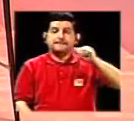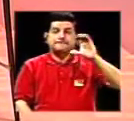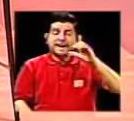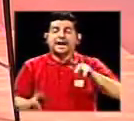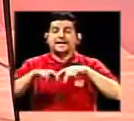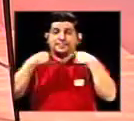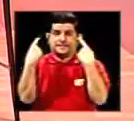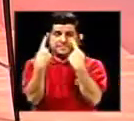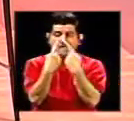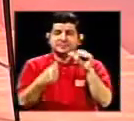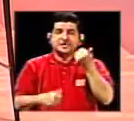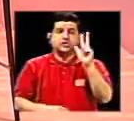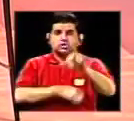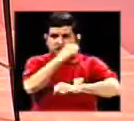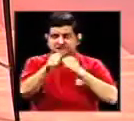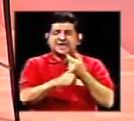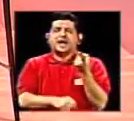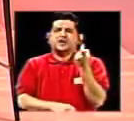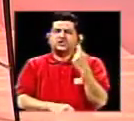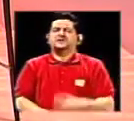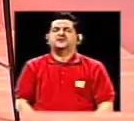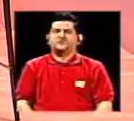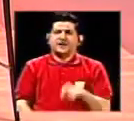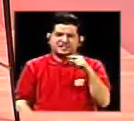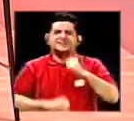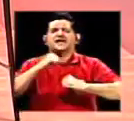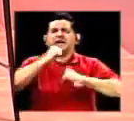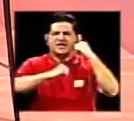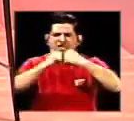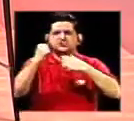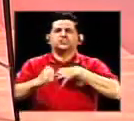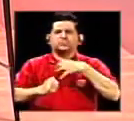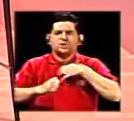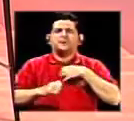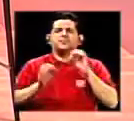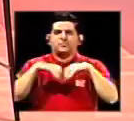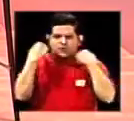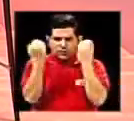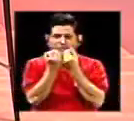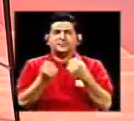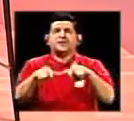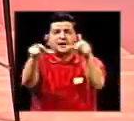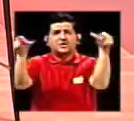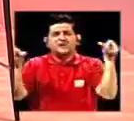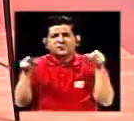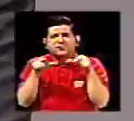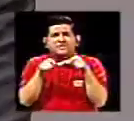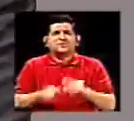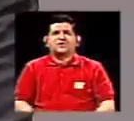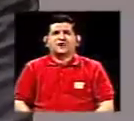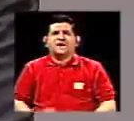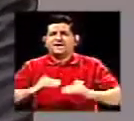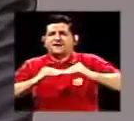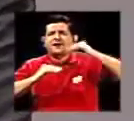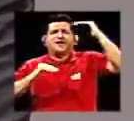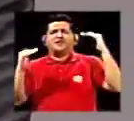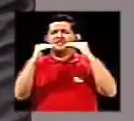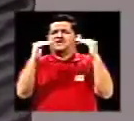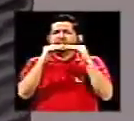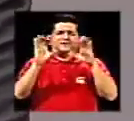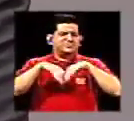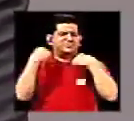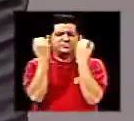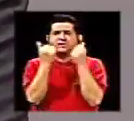partido de 13 años, todavía le falta mucha capacidad de su estructura propia organizativa. Es decir, tenemos lugares de alto nivel organizativo y